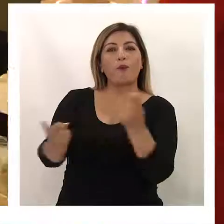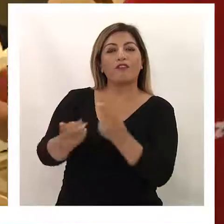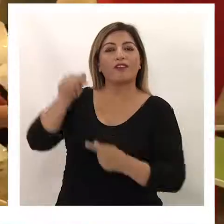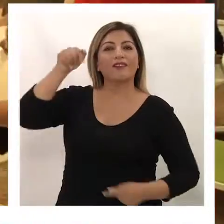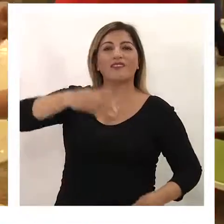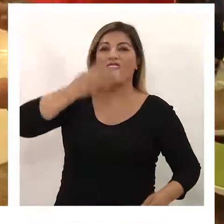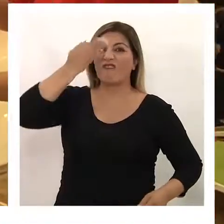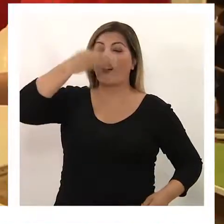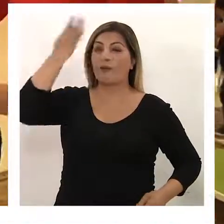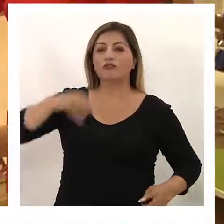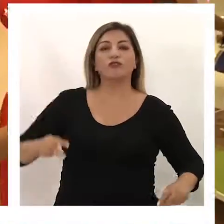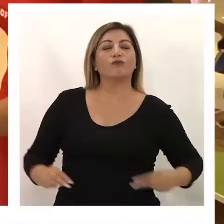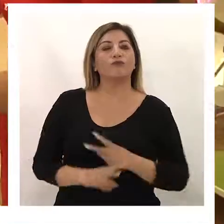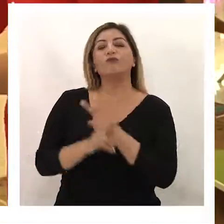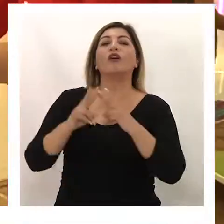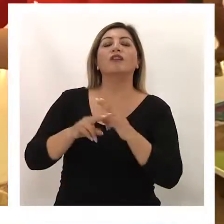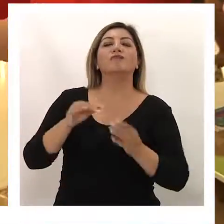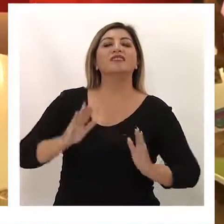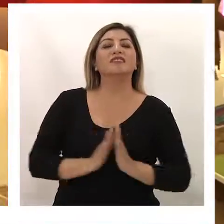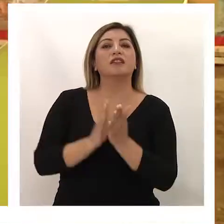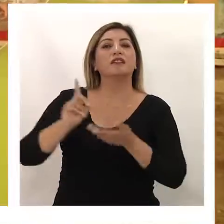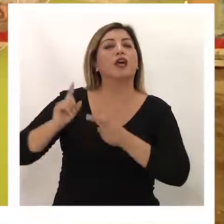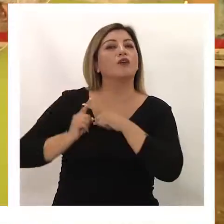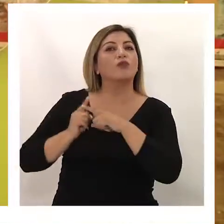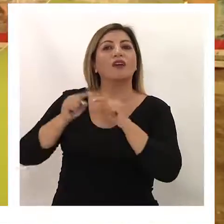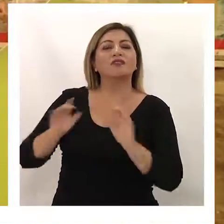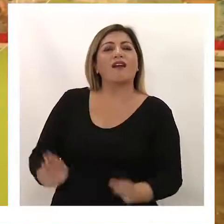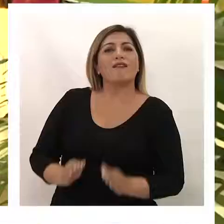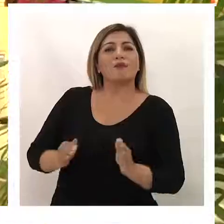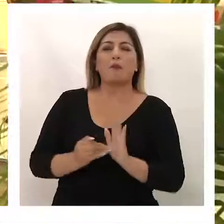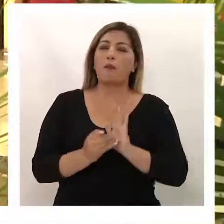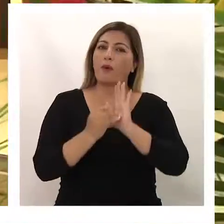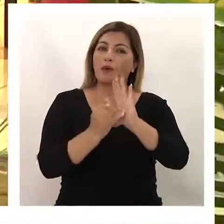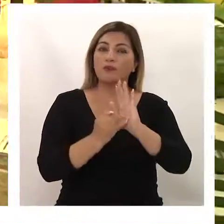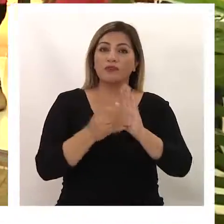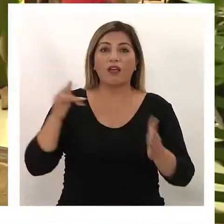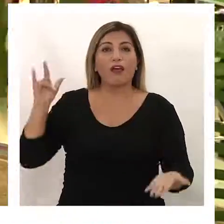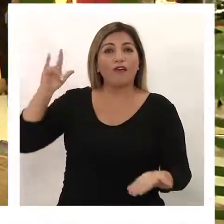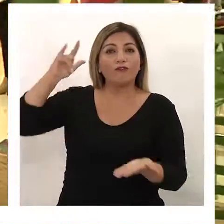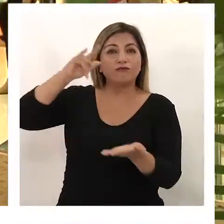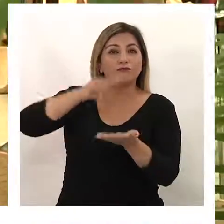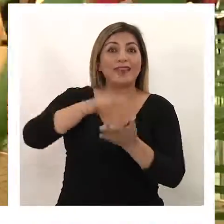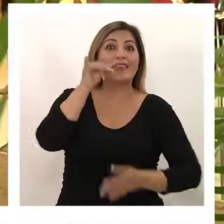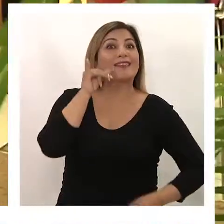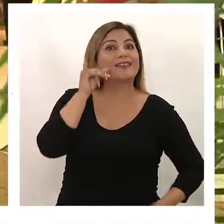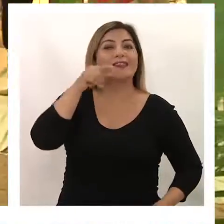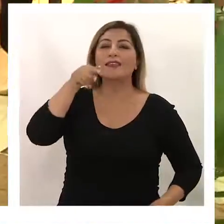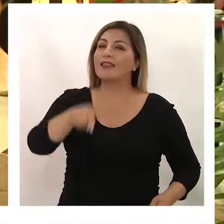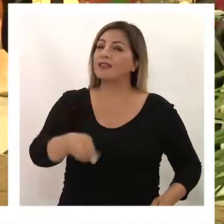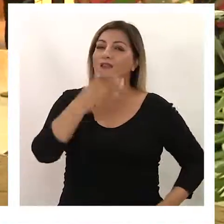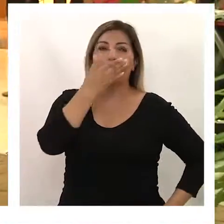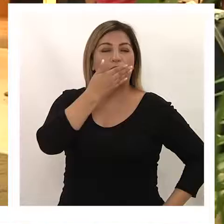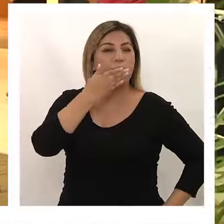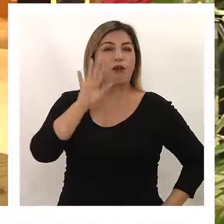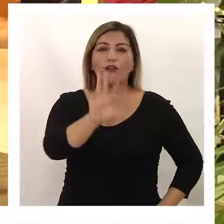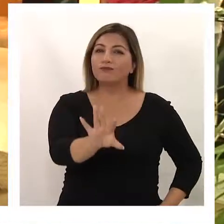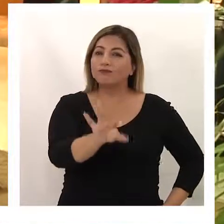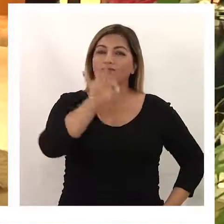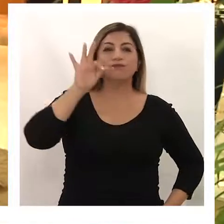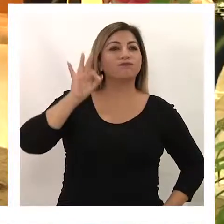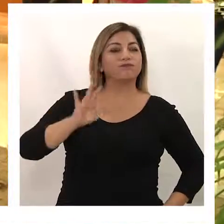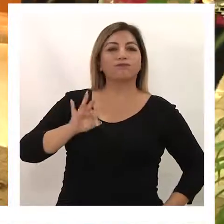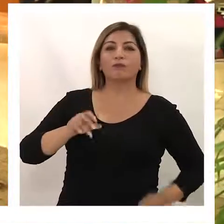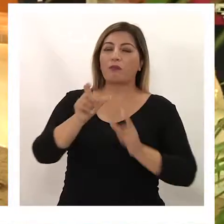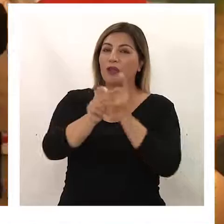fueron los incentivos para demostrar que el destino Iquique es una de las mejores opciones para los bolivianos